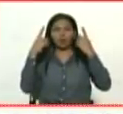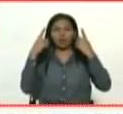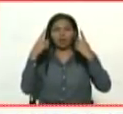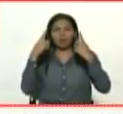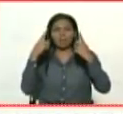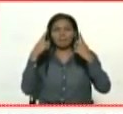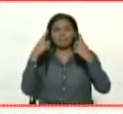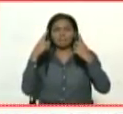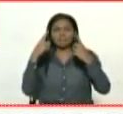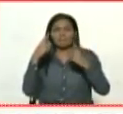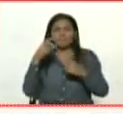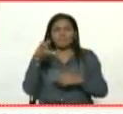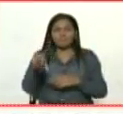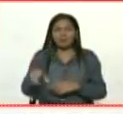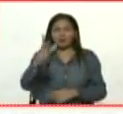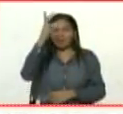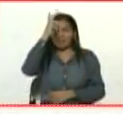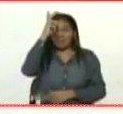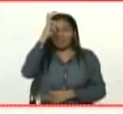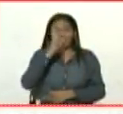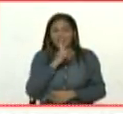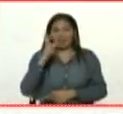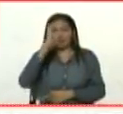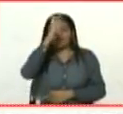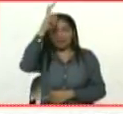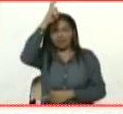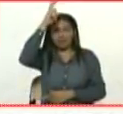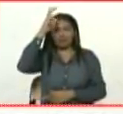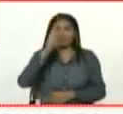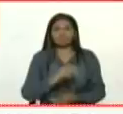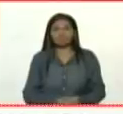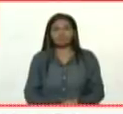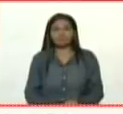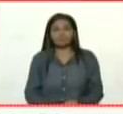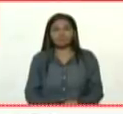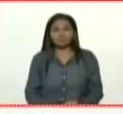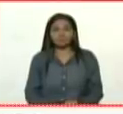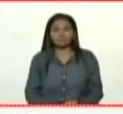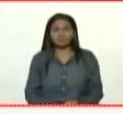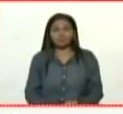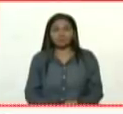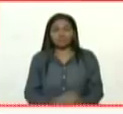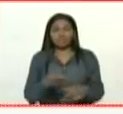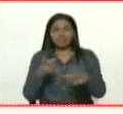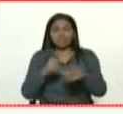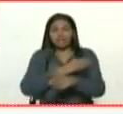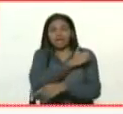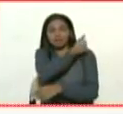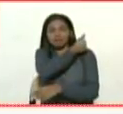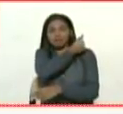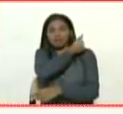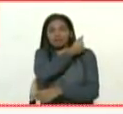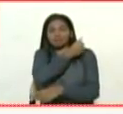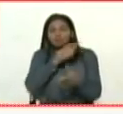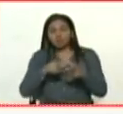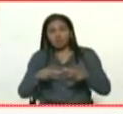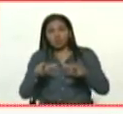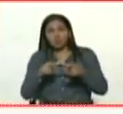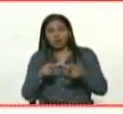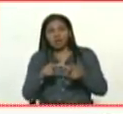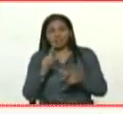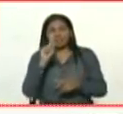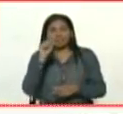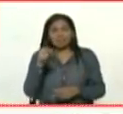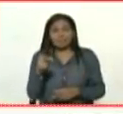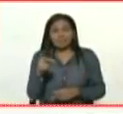parroquia Carayaca. Allá recibe el pase José Luis Barger, gerente general de servicios de la red de oficina, y